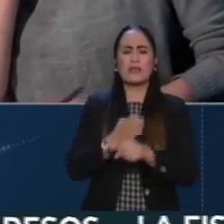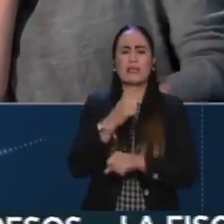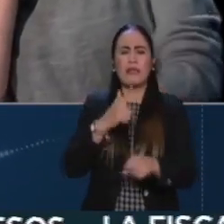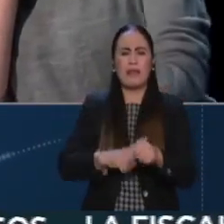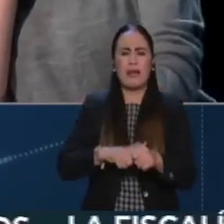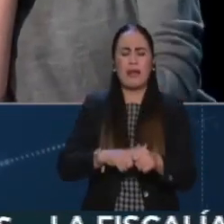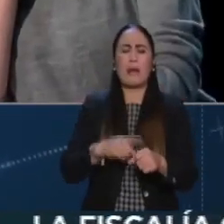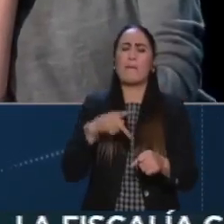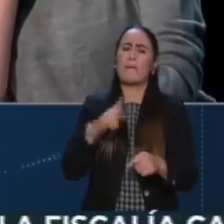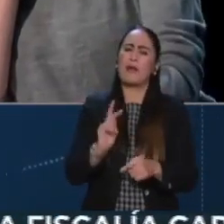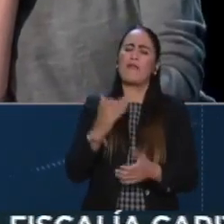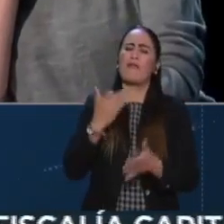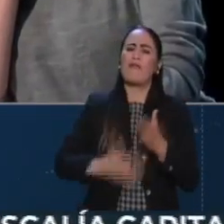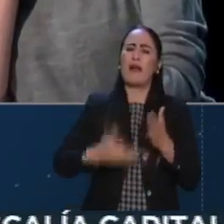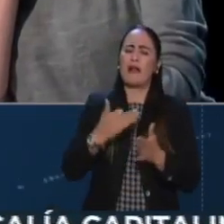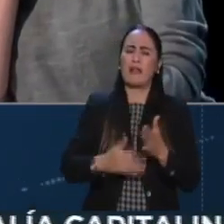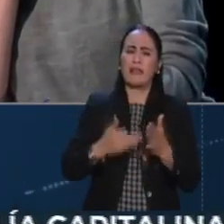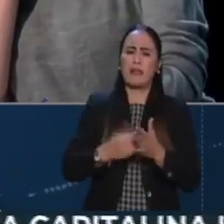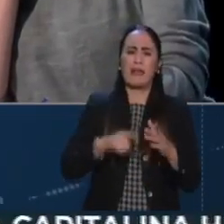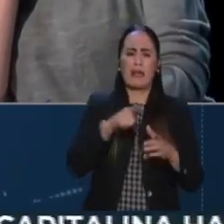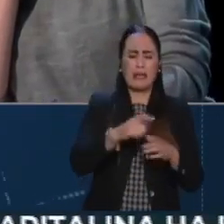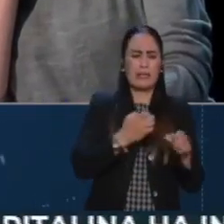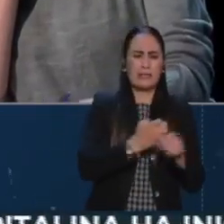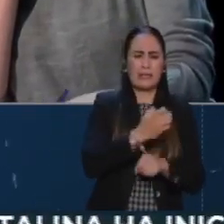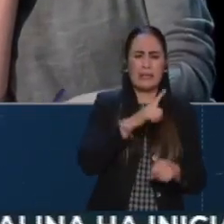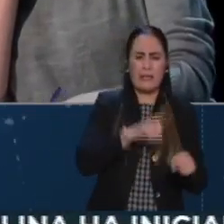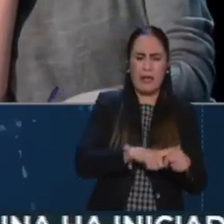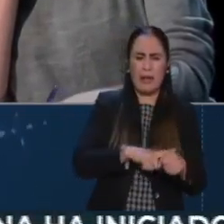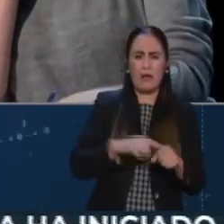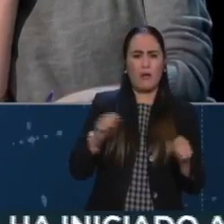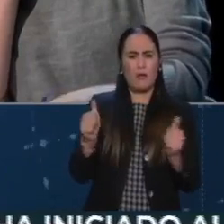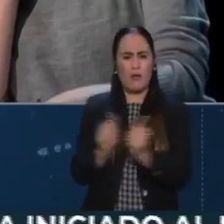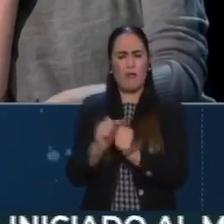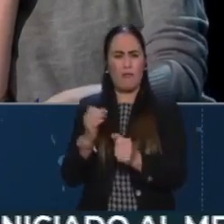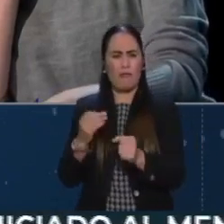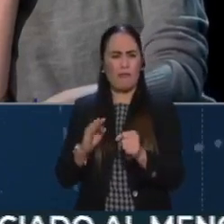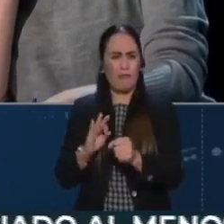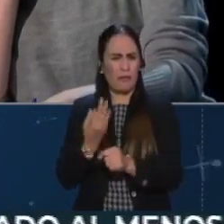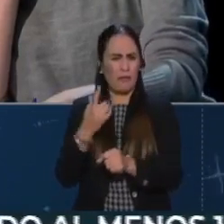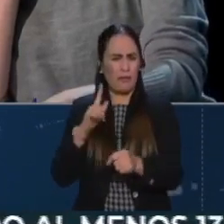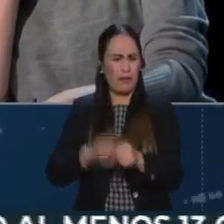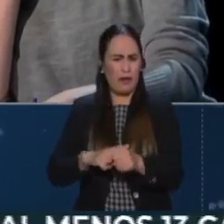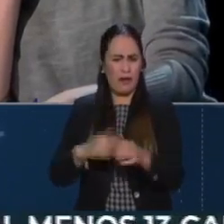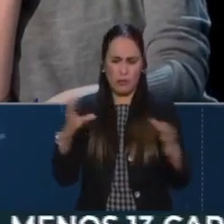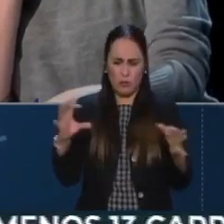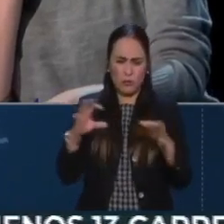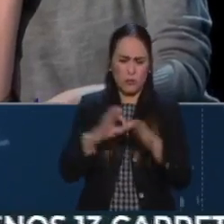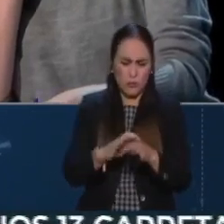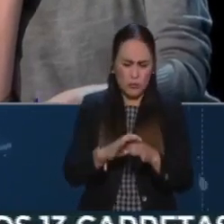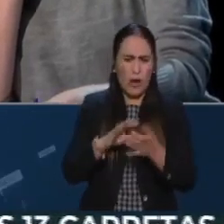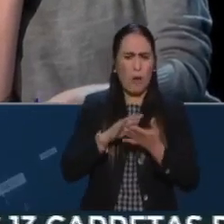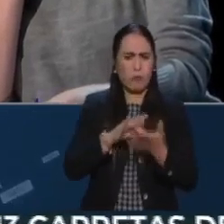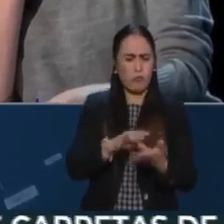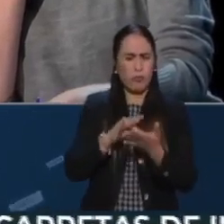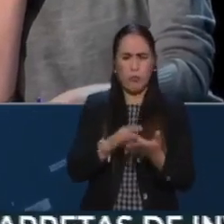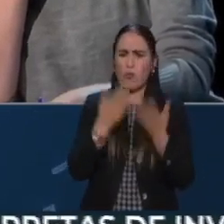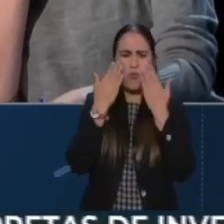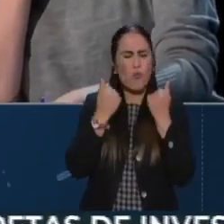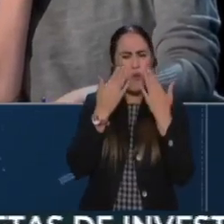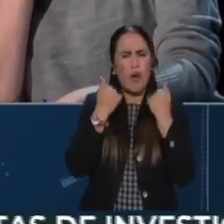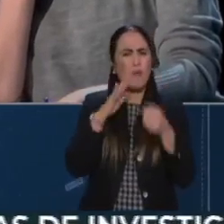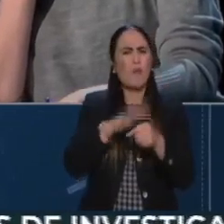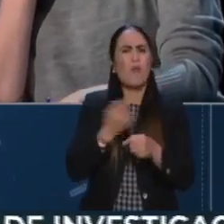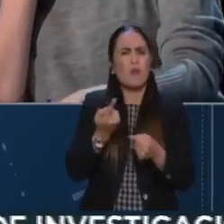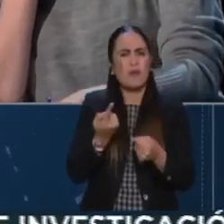con la coordinación entre fuerzas de seguridad del estado, del municipio y federales? ¿Qué es lo que impide que exista? Bueno, todo el mundo